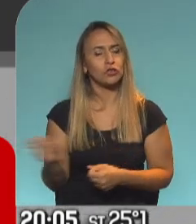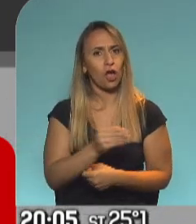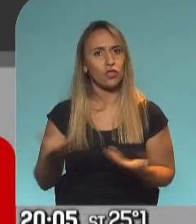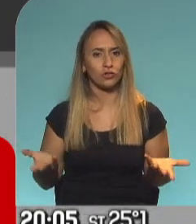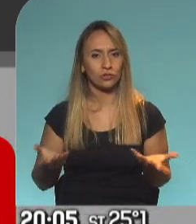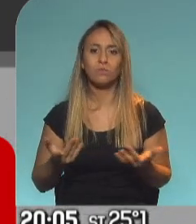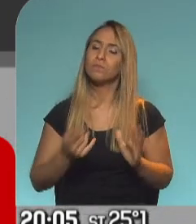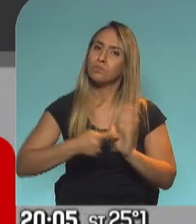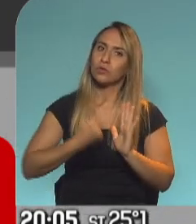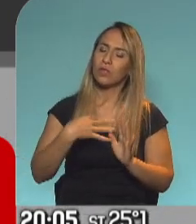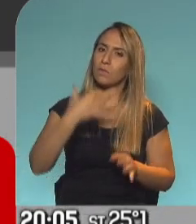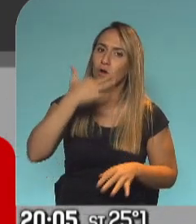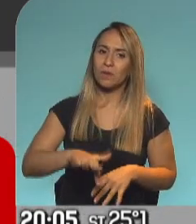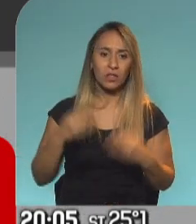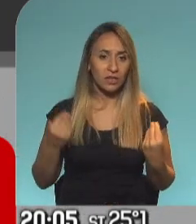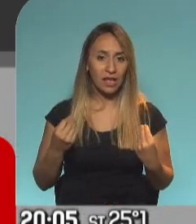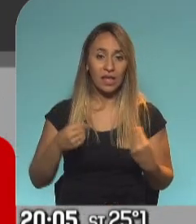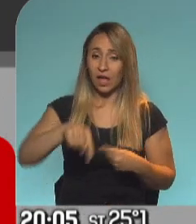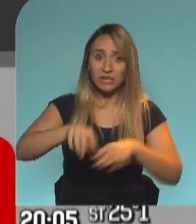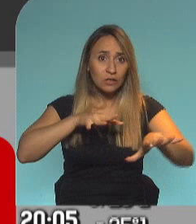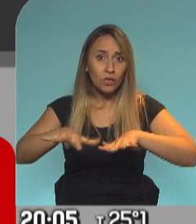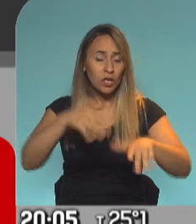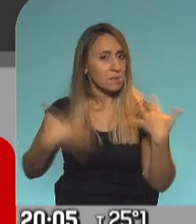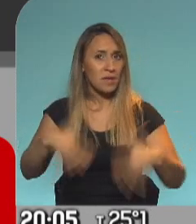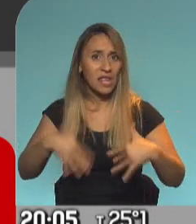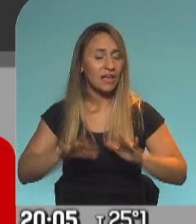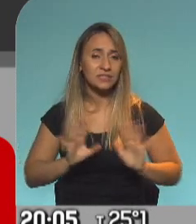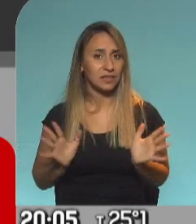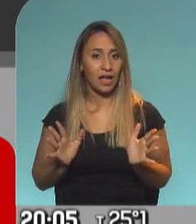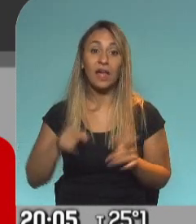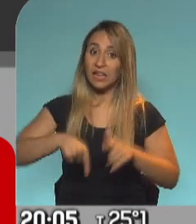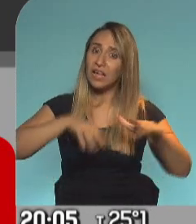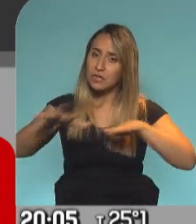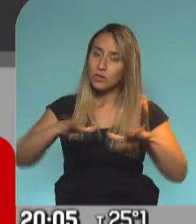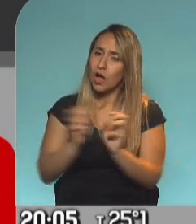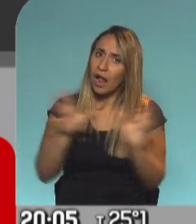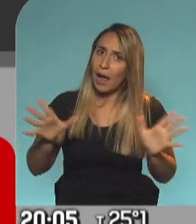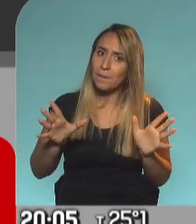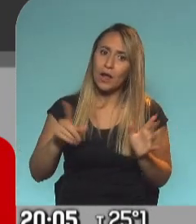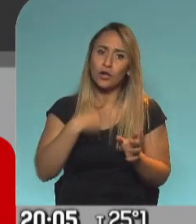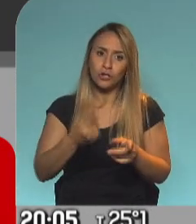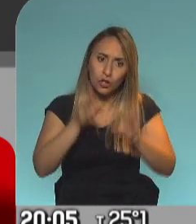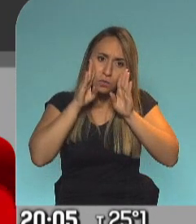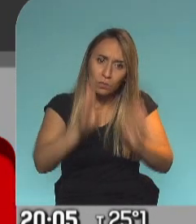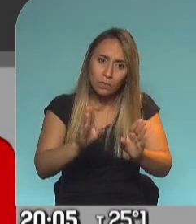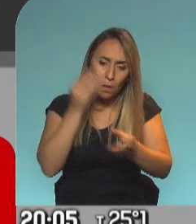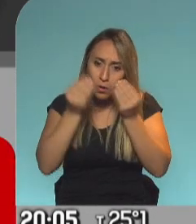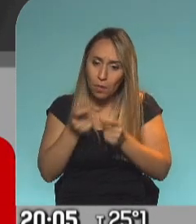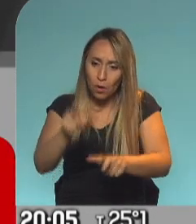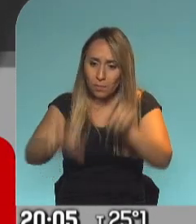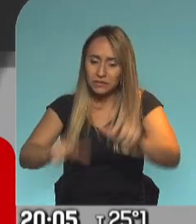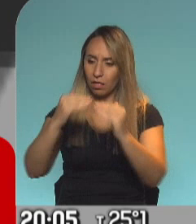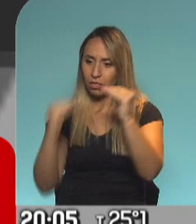que entender es que estamos en una situación de emergencia y que en esa situación de emergencia tenemos que preocuparnos por lo que menos tienen. Entonces cuando